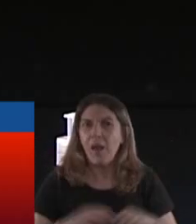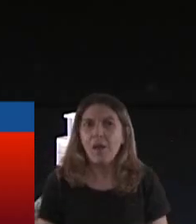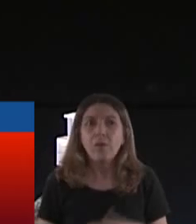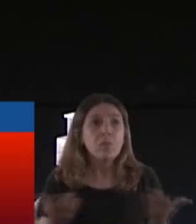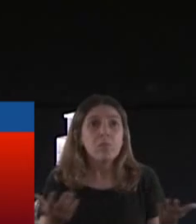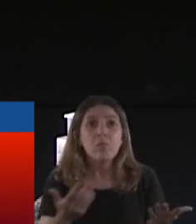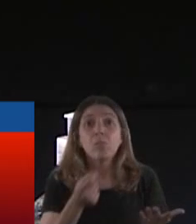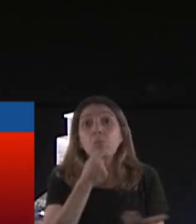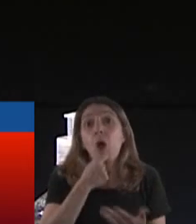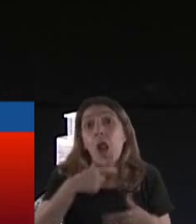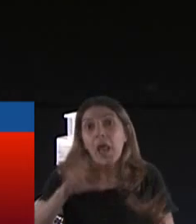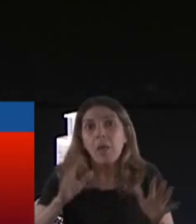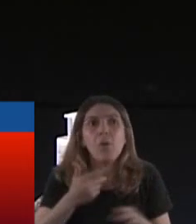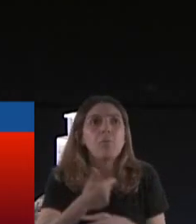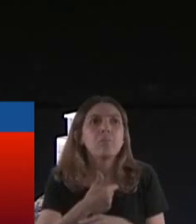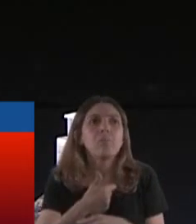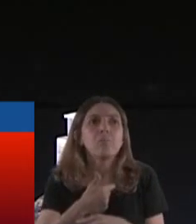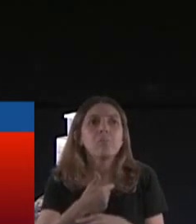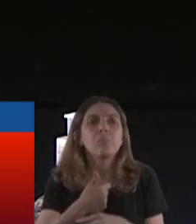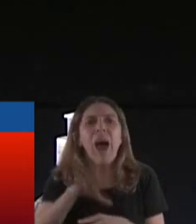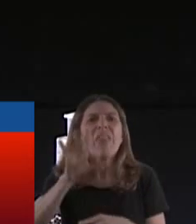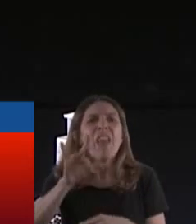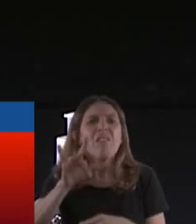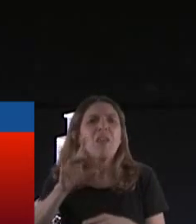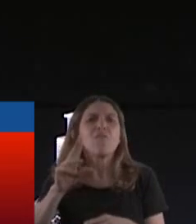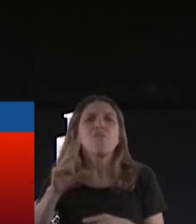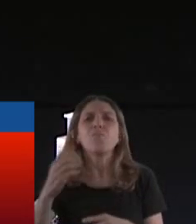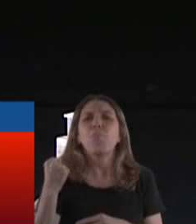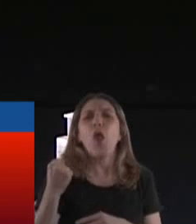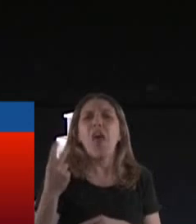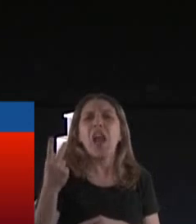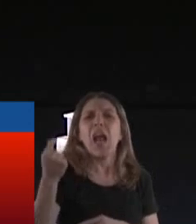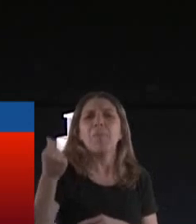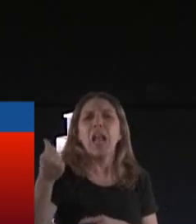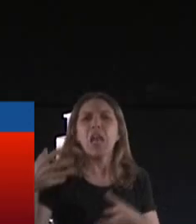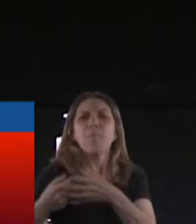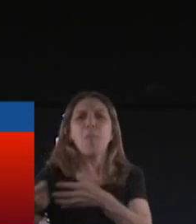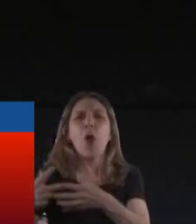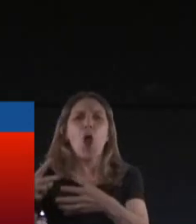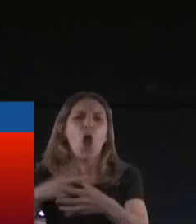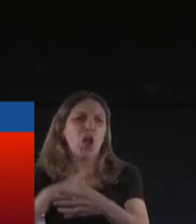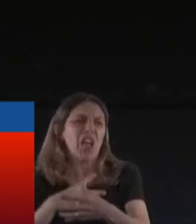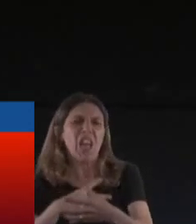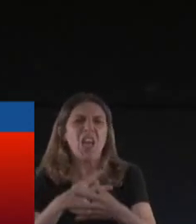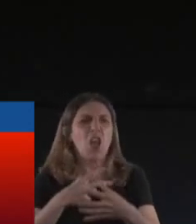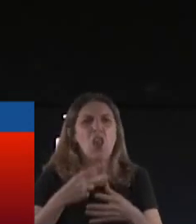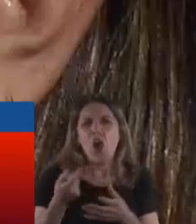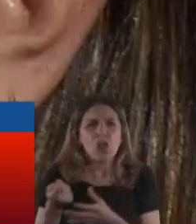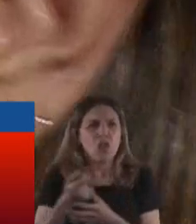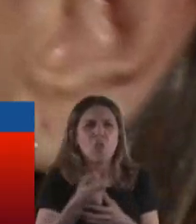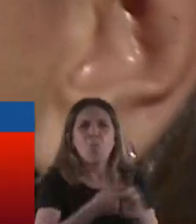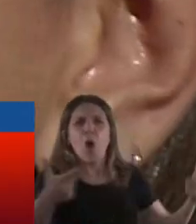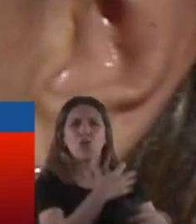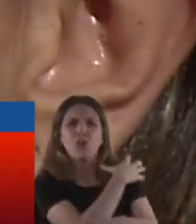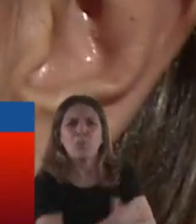O sea, es más difícil terminar con este capitalismo financiero tan perverso y tan macabro que concentra riqueza en